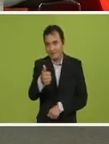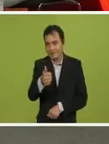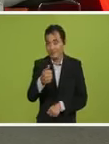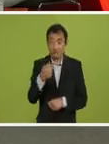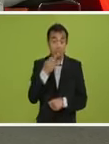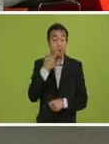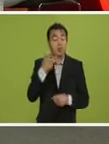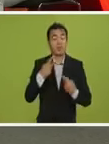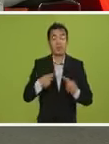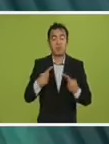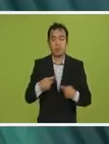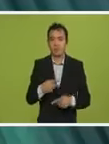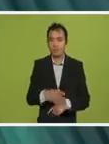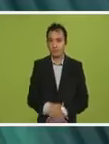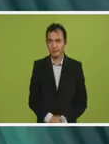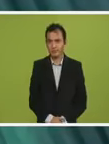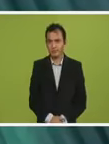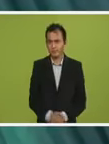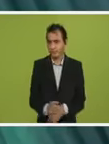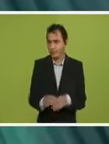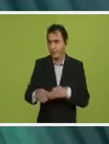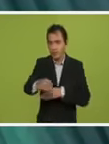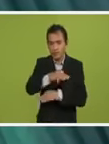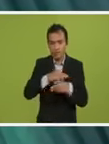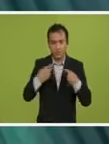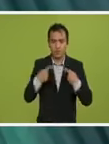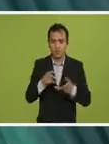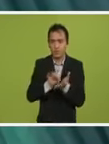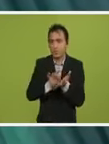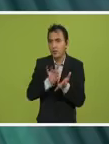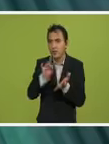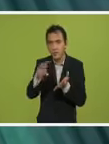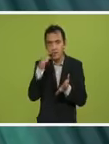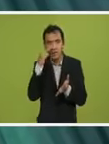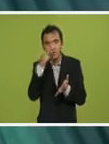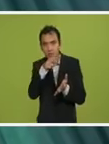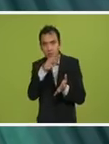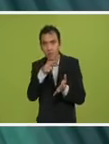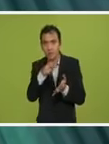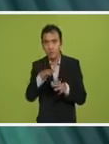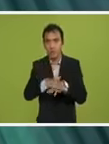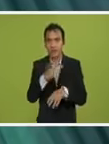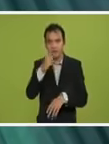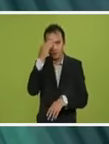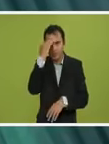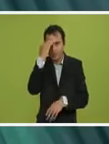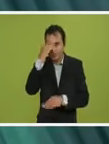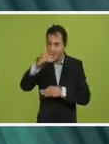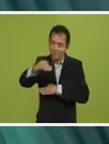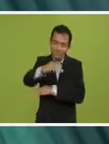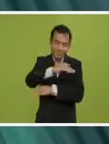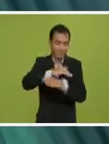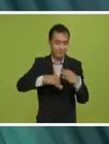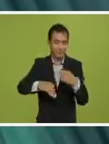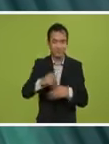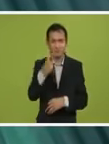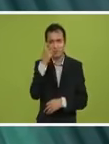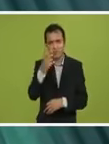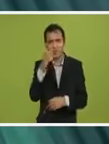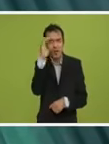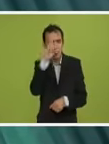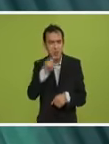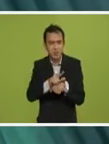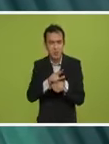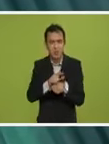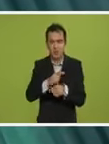sobre todo el ponerlo público para que lo vea más gente y alcanzar popularidad. Pero eso tiene que ver con la cultura patriarcal, con